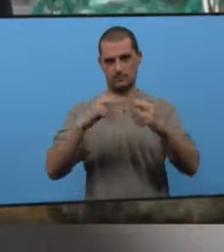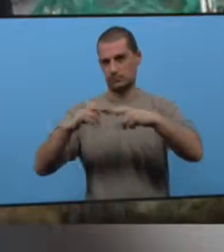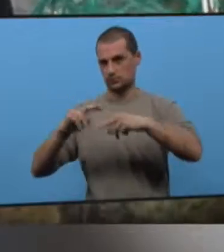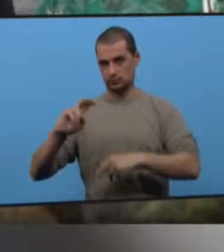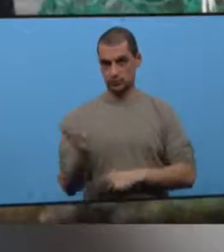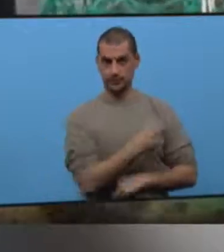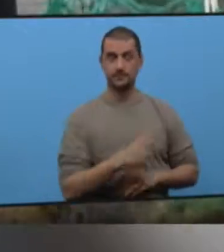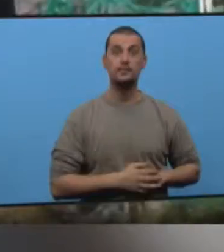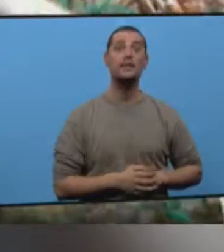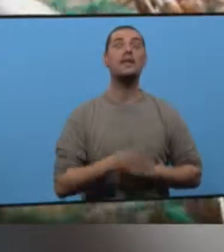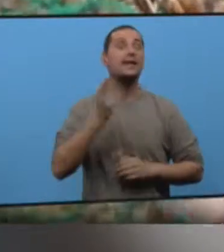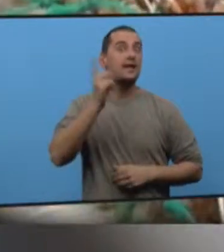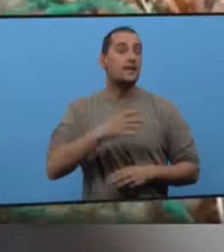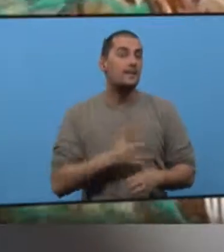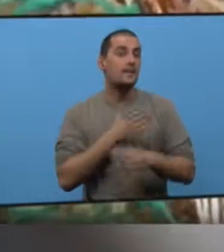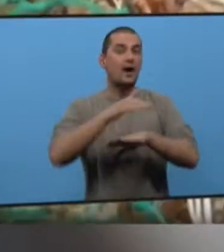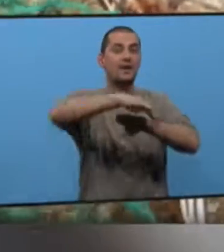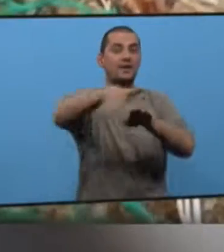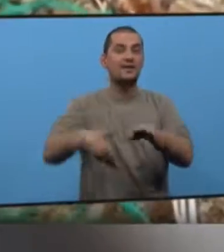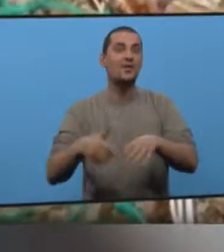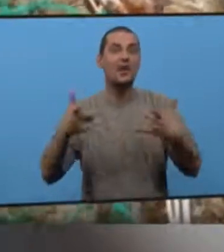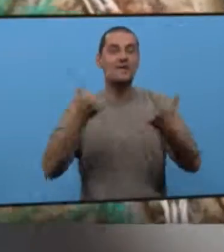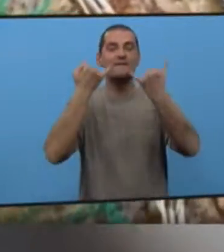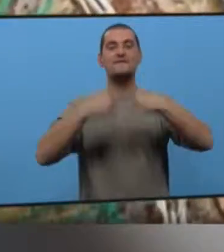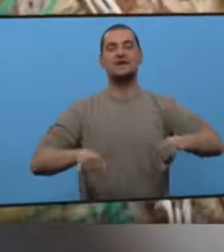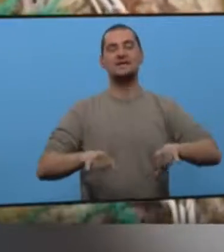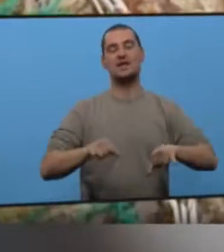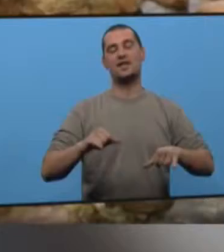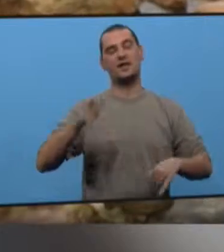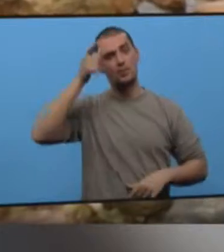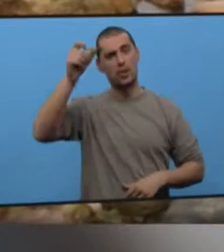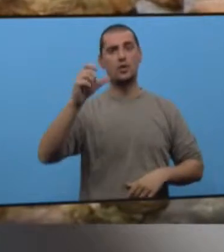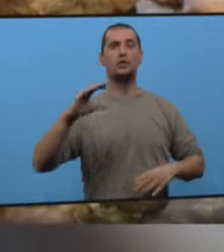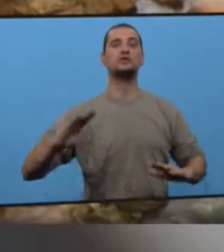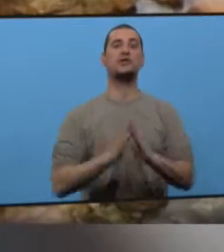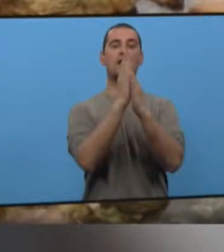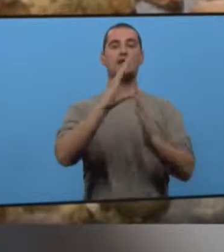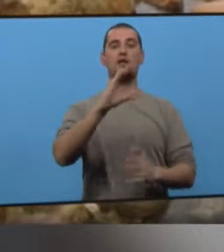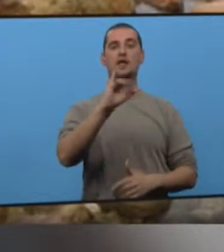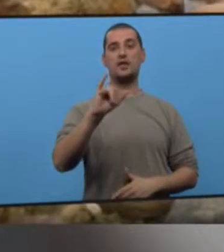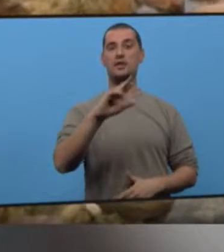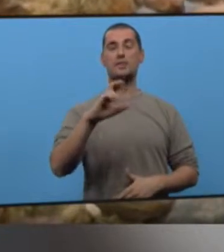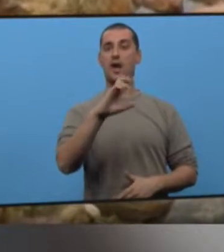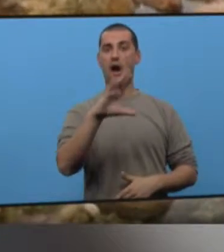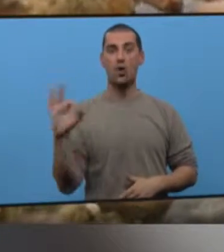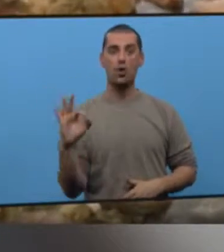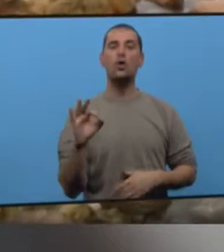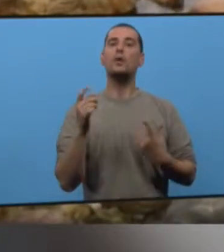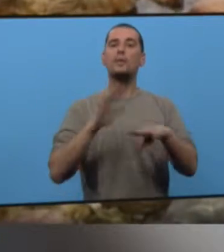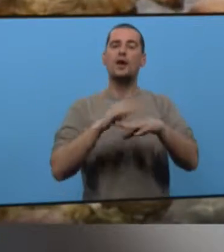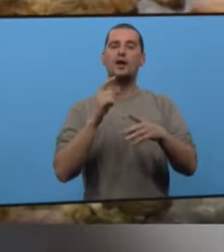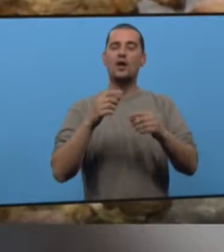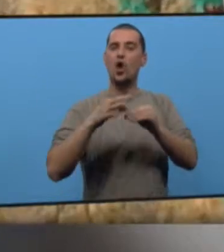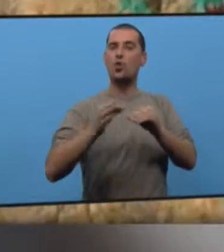Unha boa excusa para chegarse este sábado á Mariña é a Festa do Ourizo de San Cibrao. Os talleiros locais organizan a festa gastronómica para dar a coñecer as formas